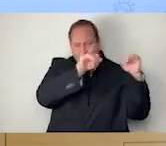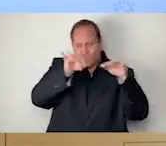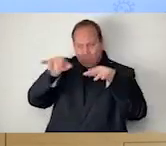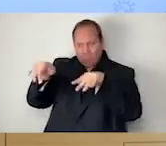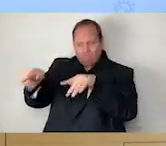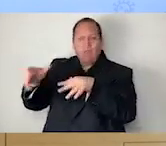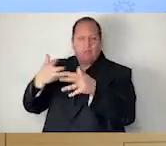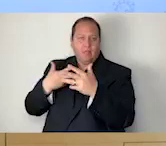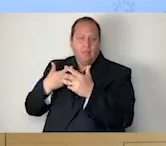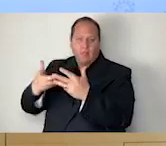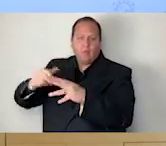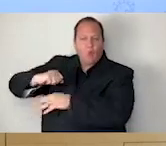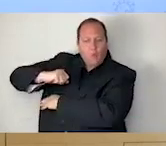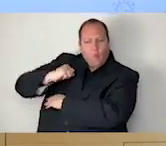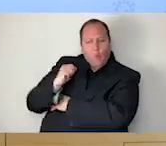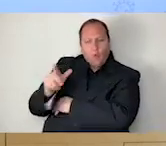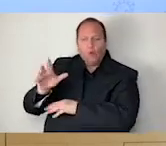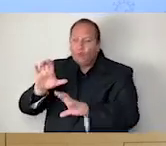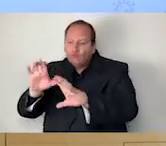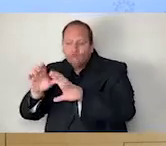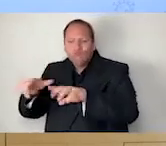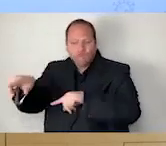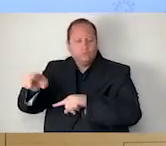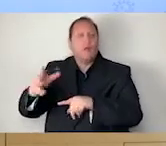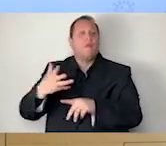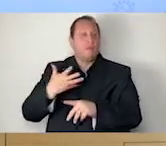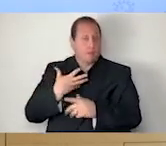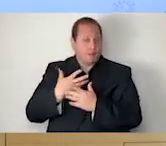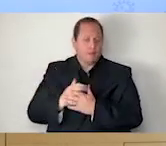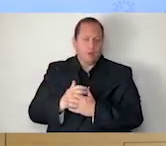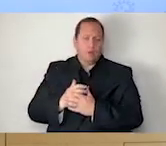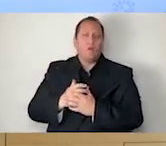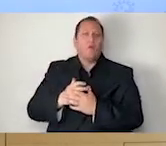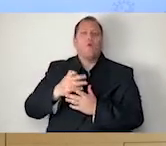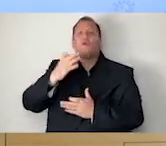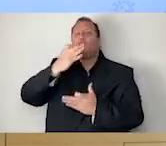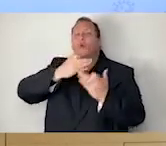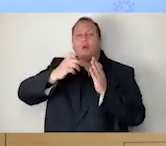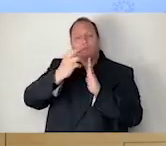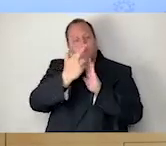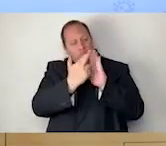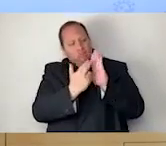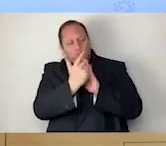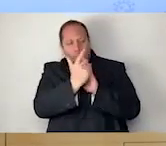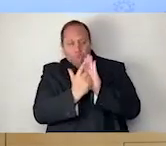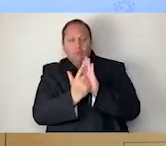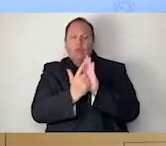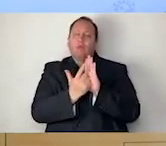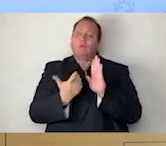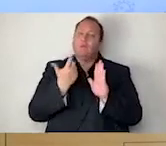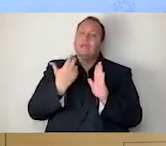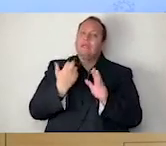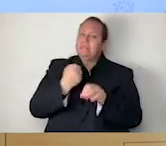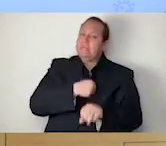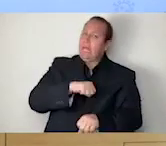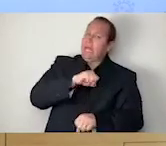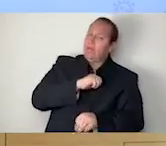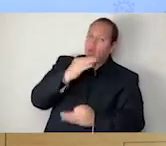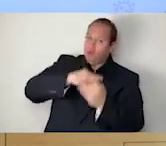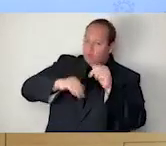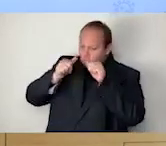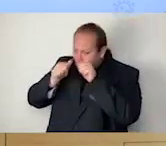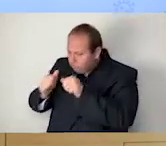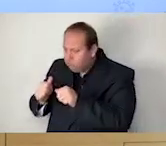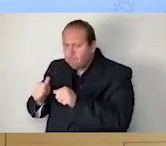que están ahí este albergados con todas las de la ley salud todo